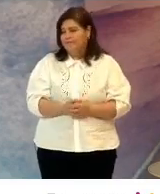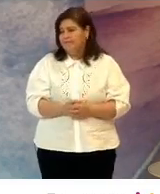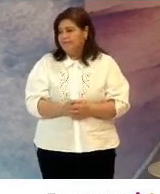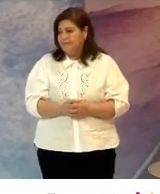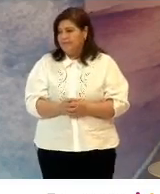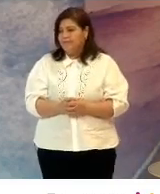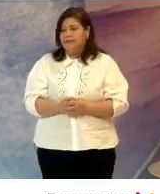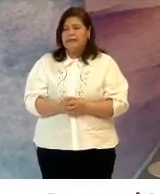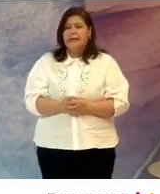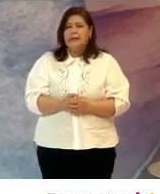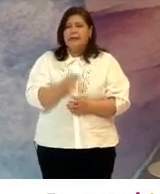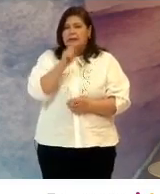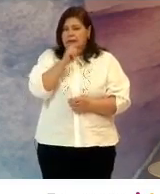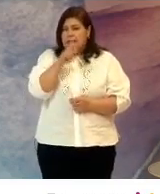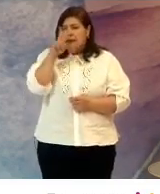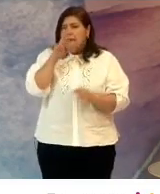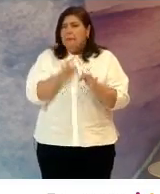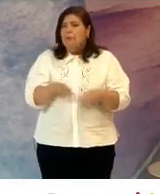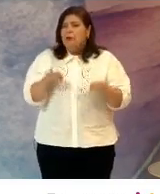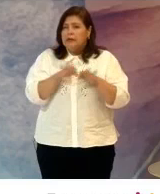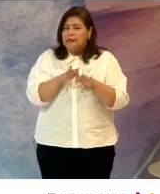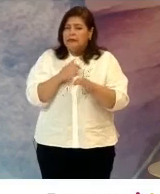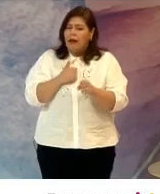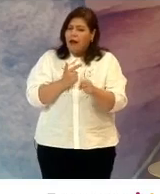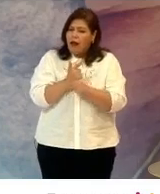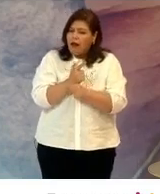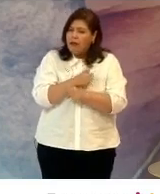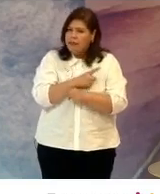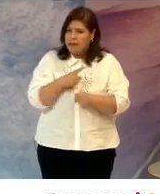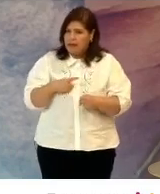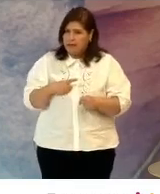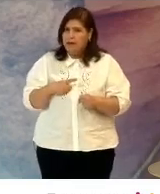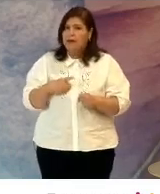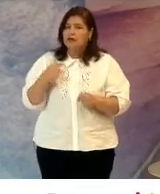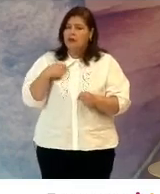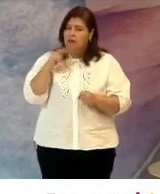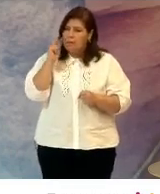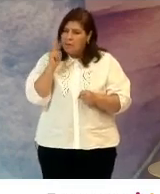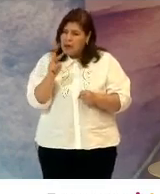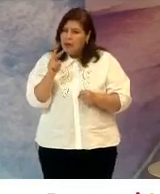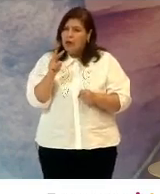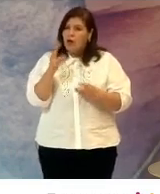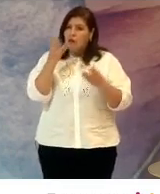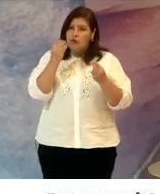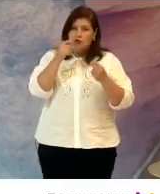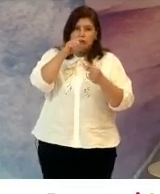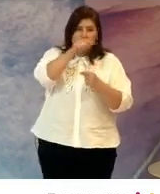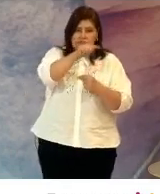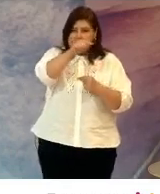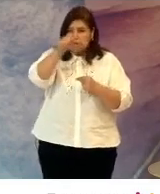Y una distinción, yo veo que en muchos sistemas